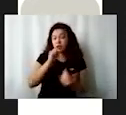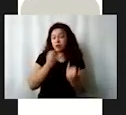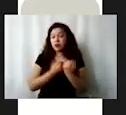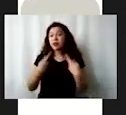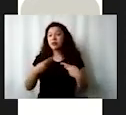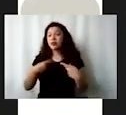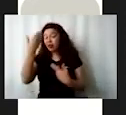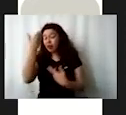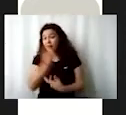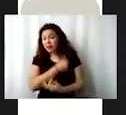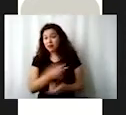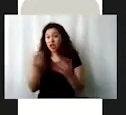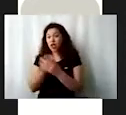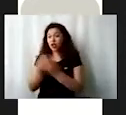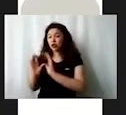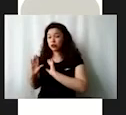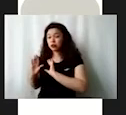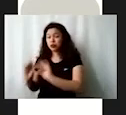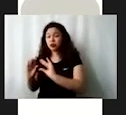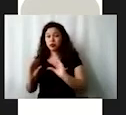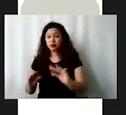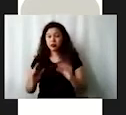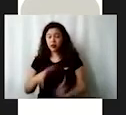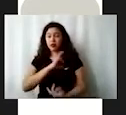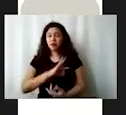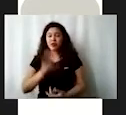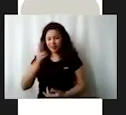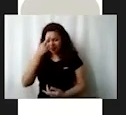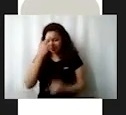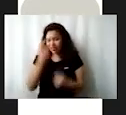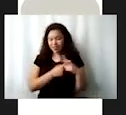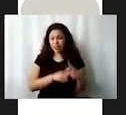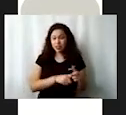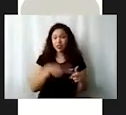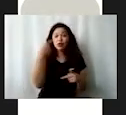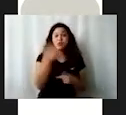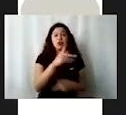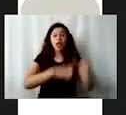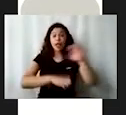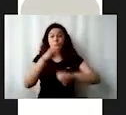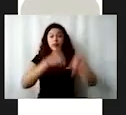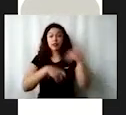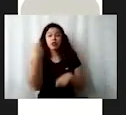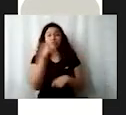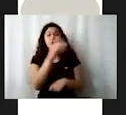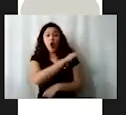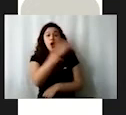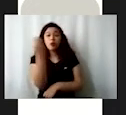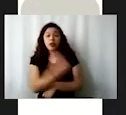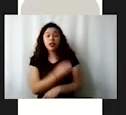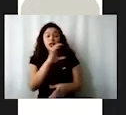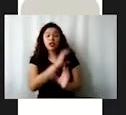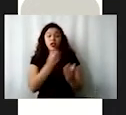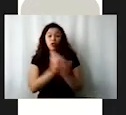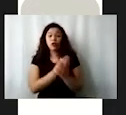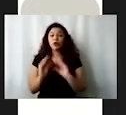personal, recordando lo que dije en un principio, que es obligación de la empresa. No es un